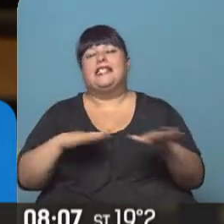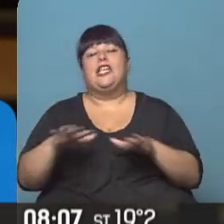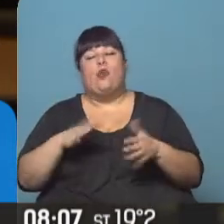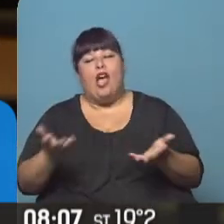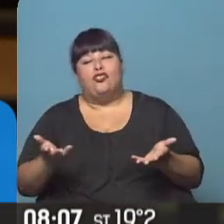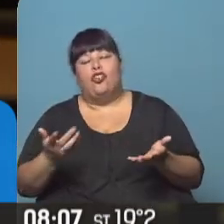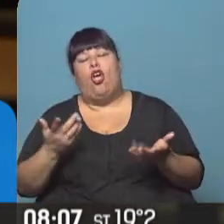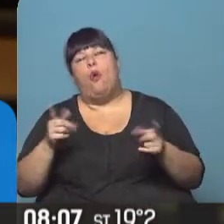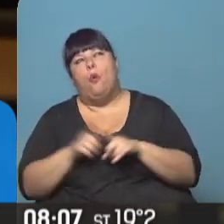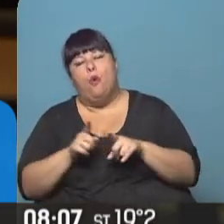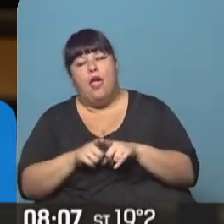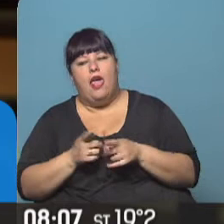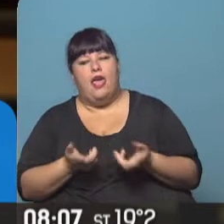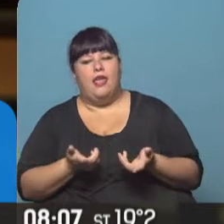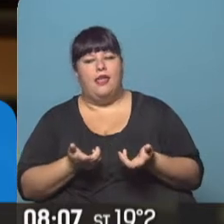que eventualmente son